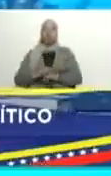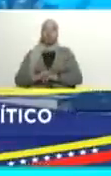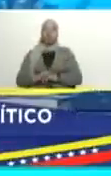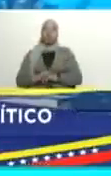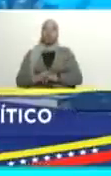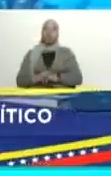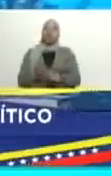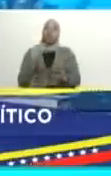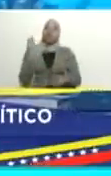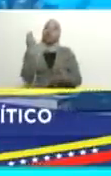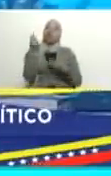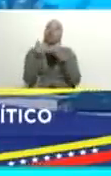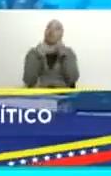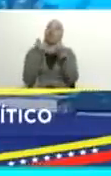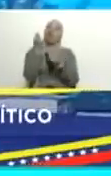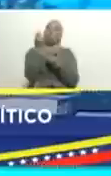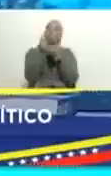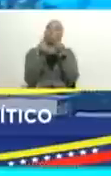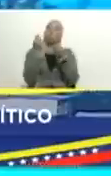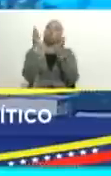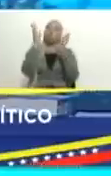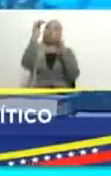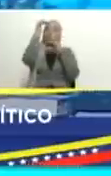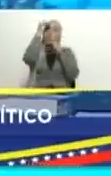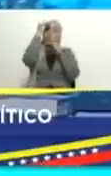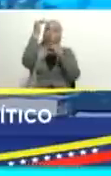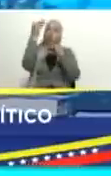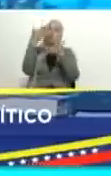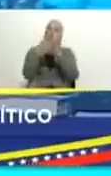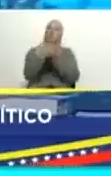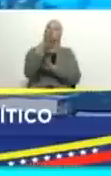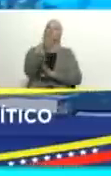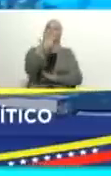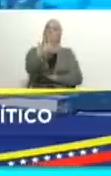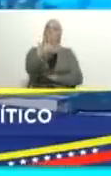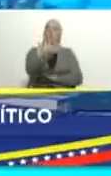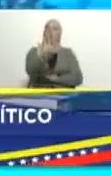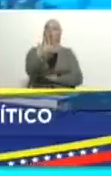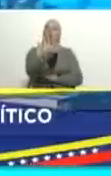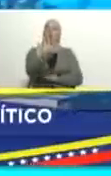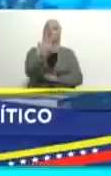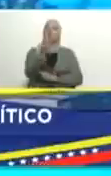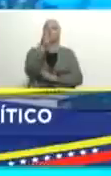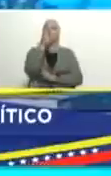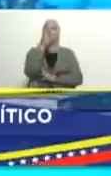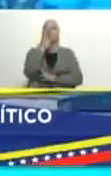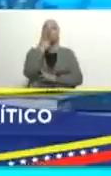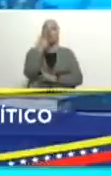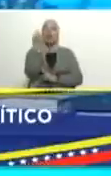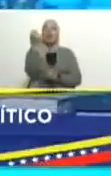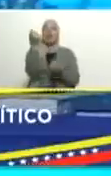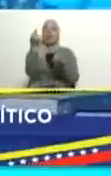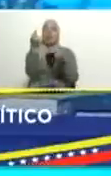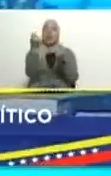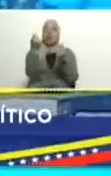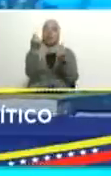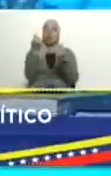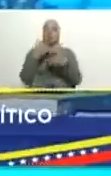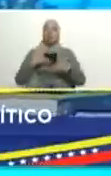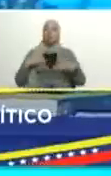y cómo vamos a tener un cuarto trimestre esplendoroso en materia económica, para